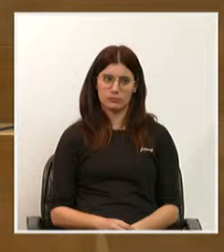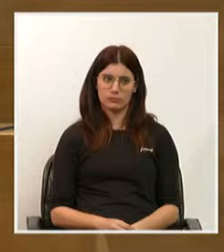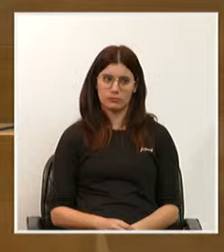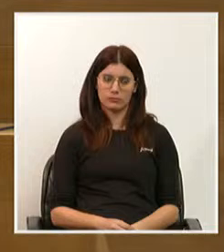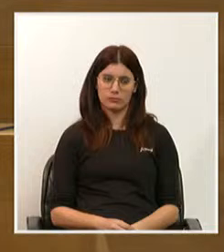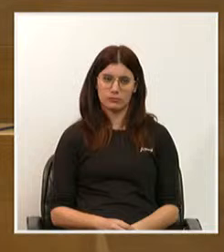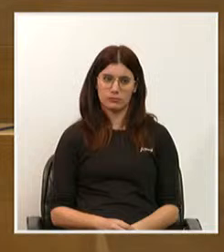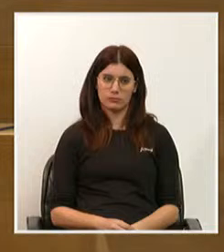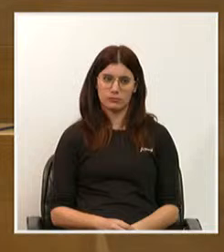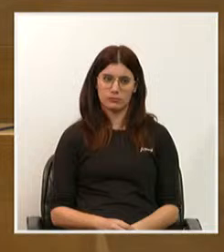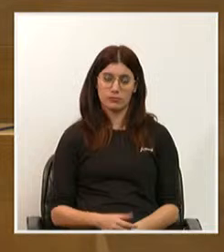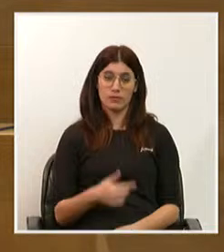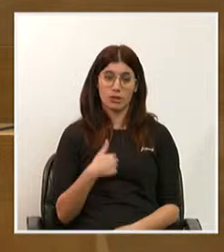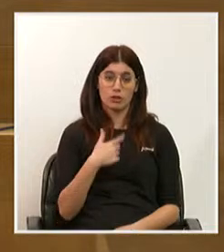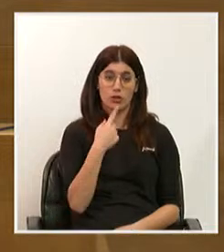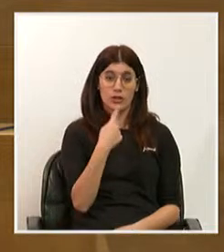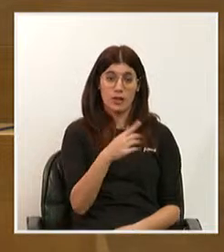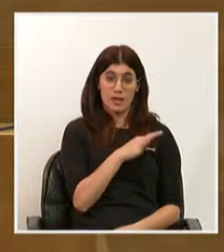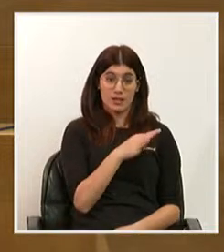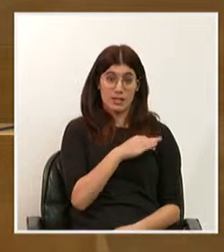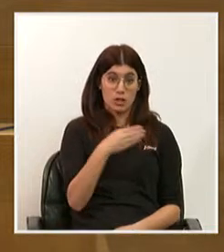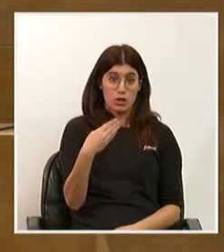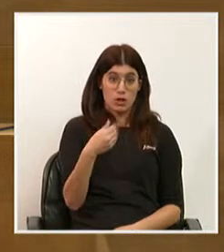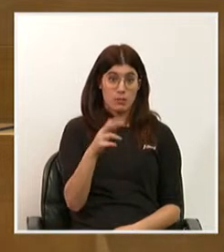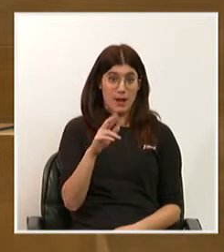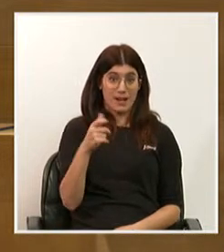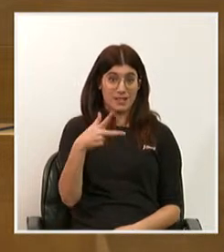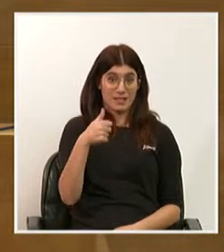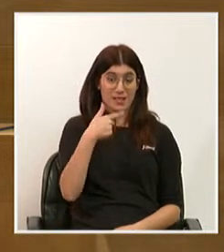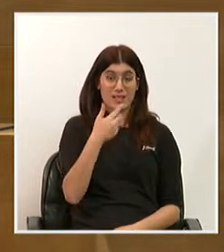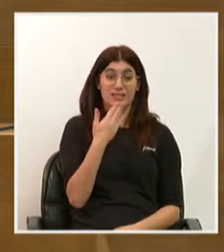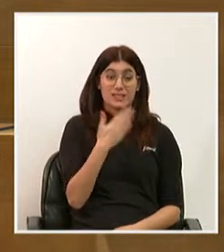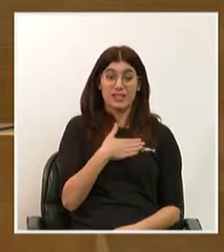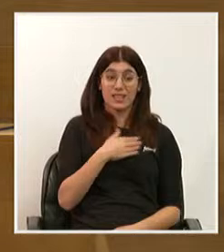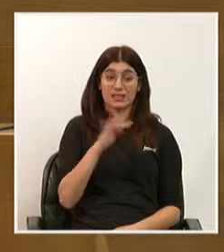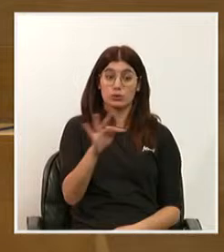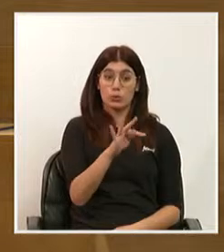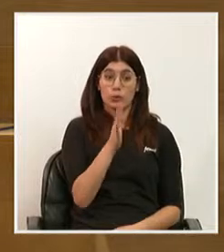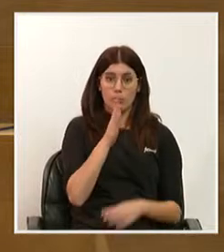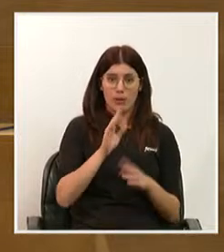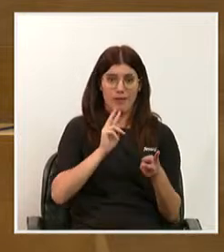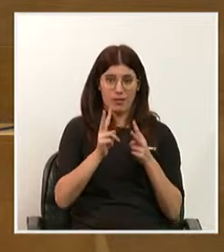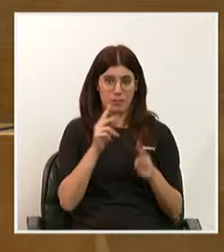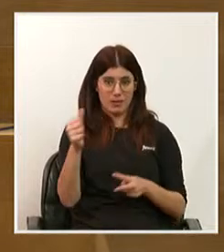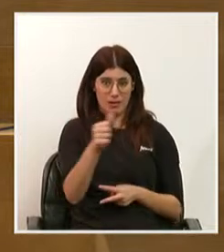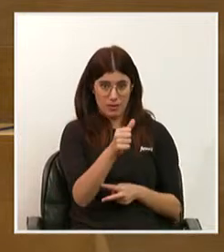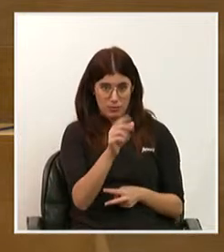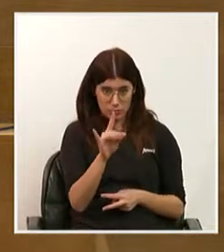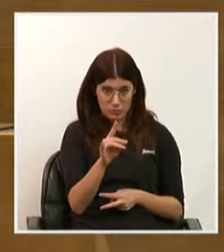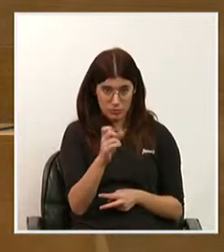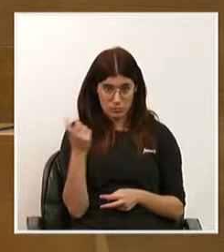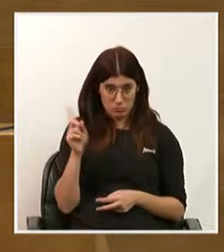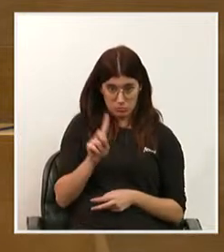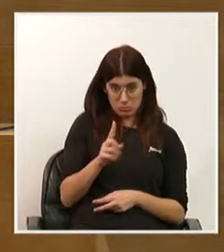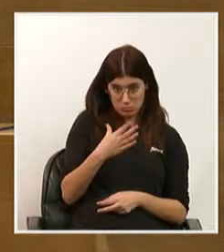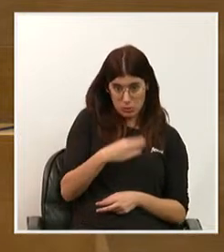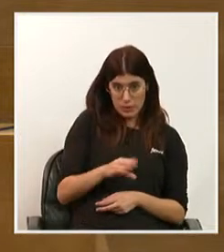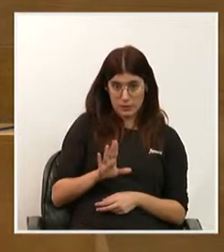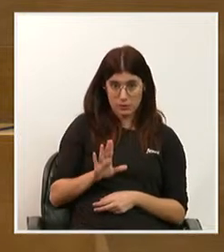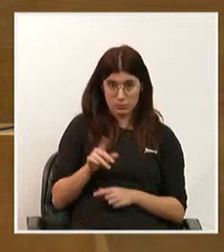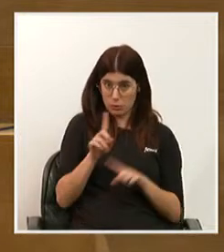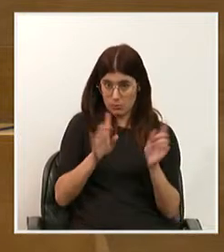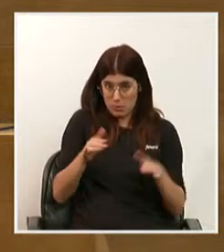señor barina le decía que si quiere utilizar el turno para cada uno de de las réplicas sí no no pero sube aquí si quiere no hay